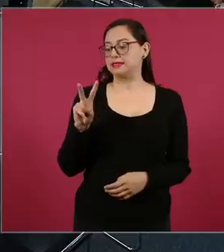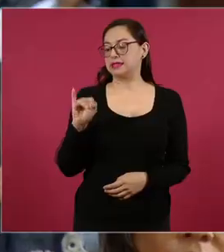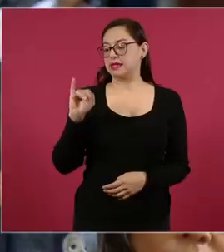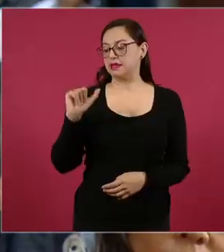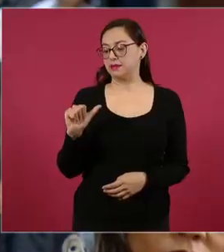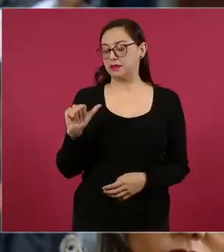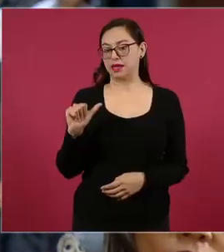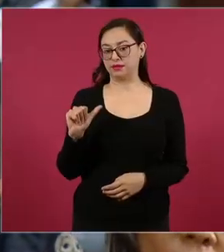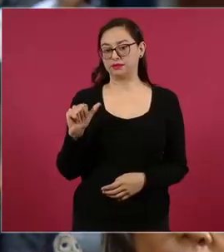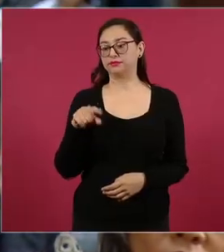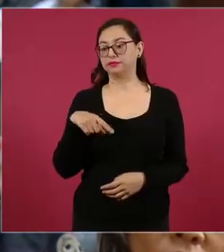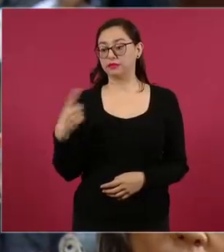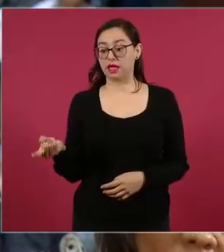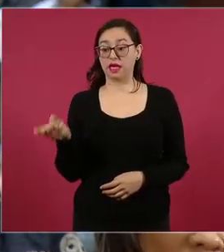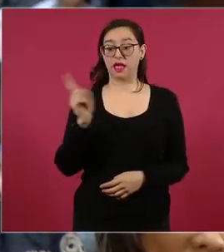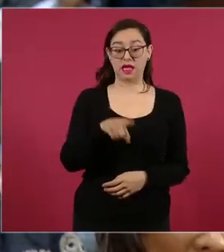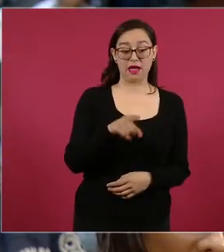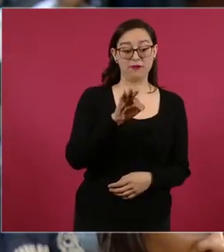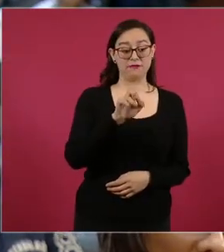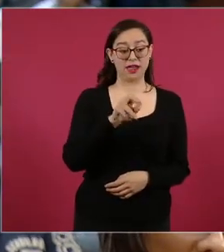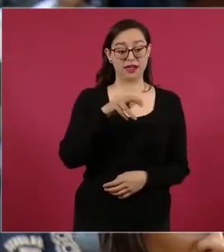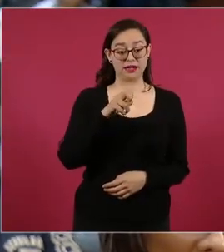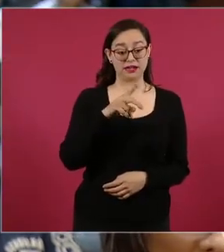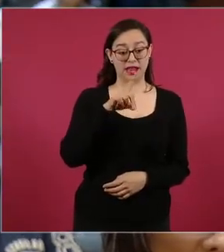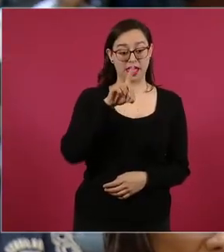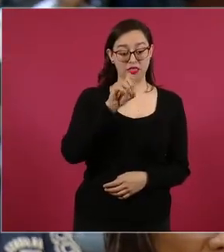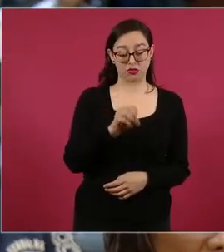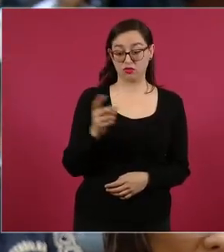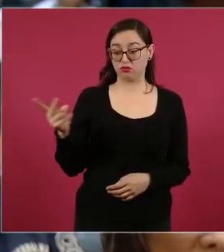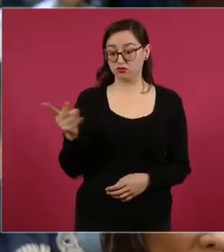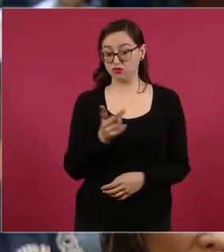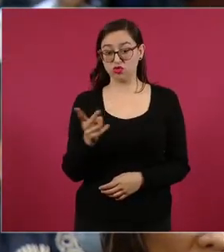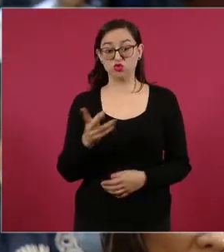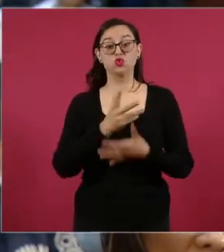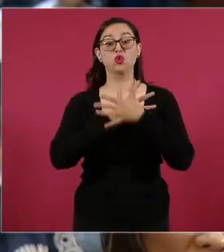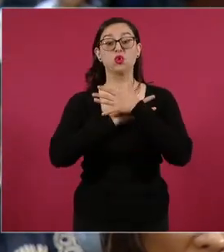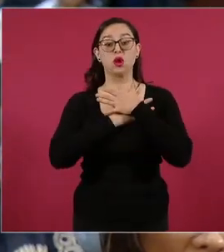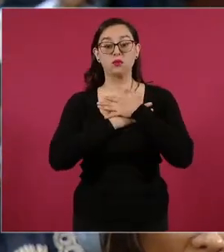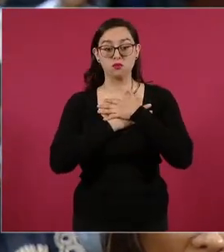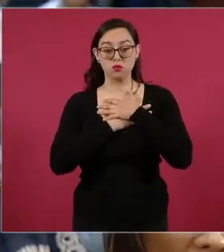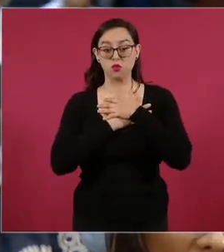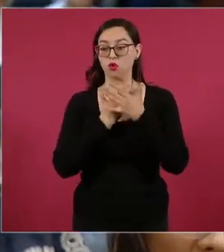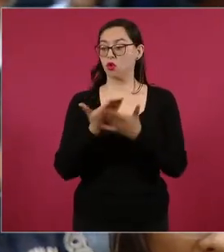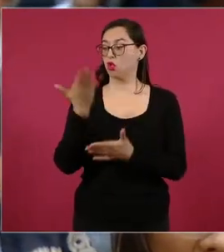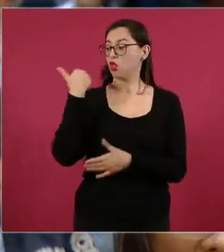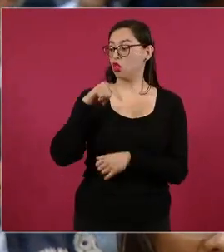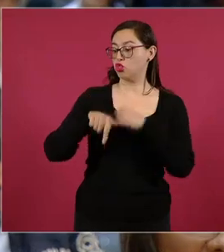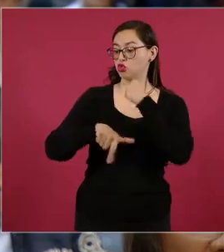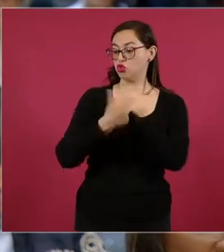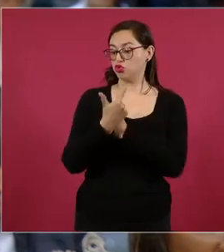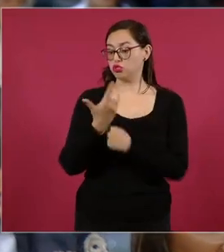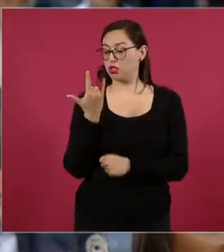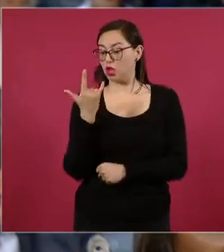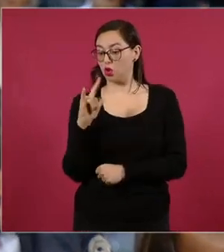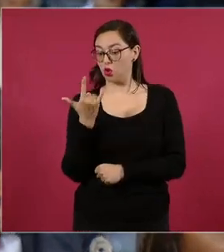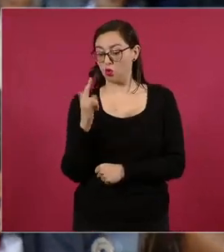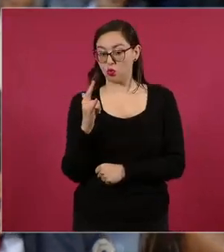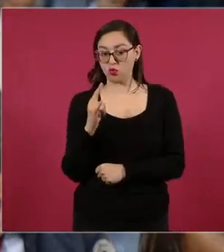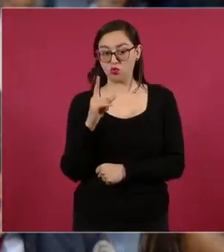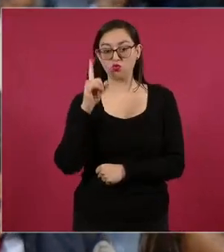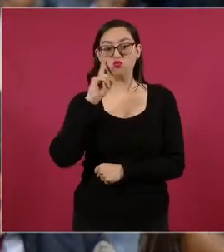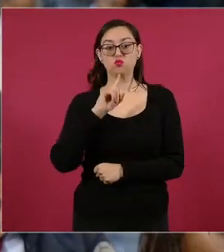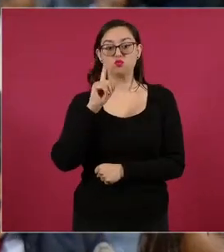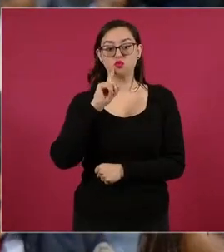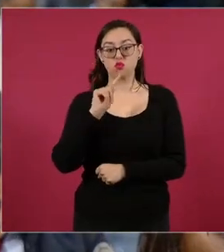Fernando Hurtado, quienes recibieron el 12 de junio del 2021 a Thalía